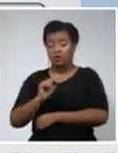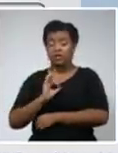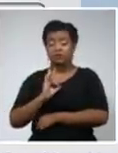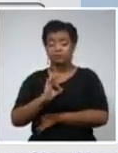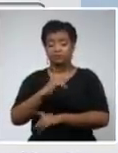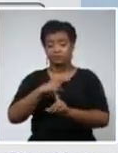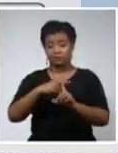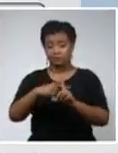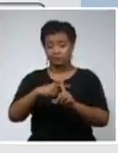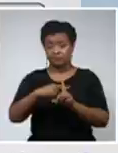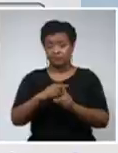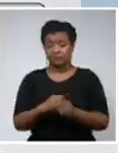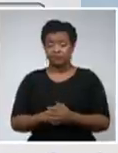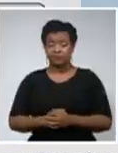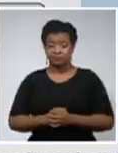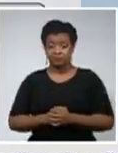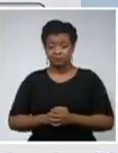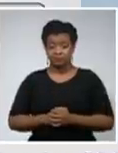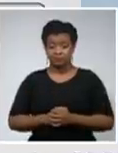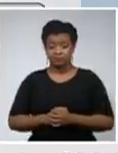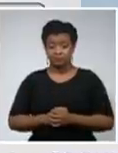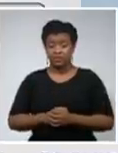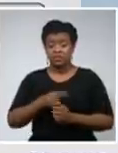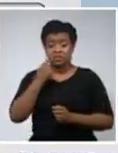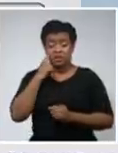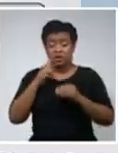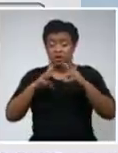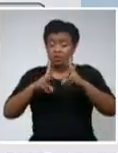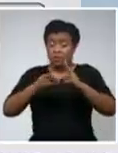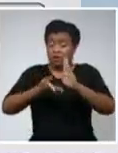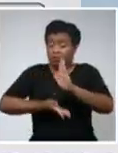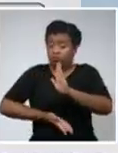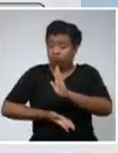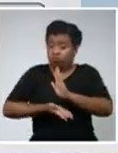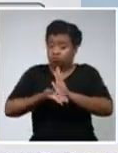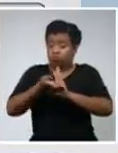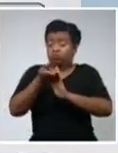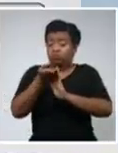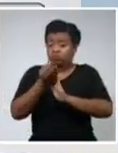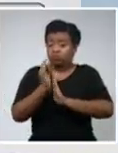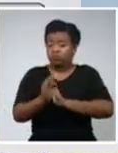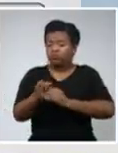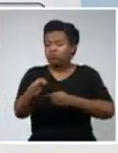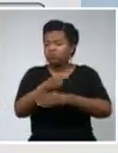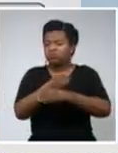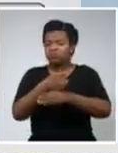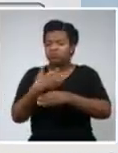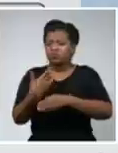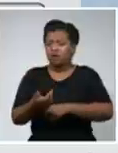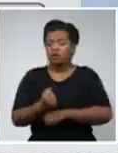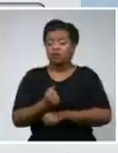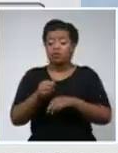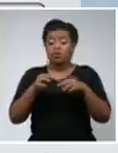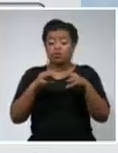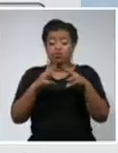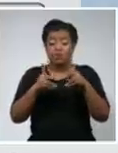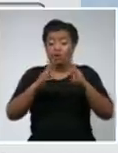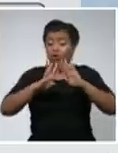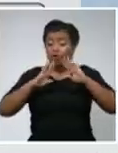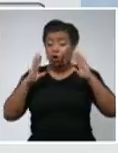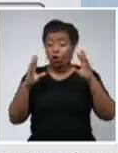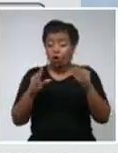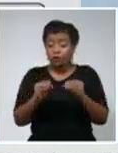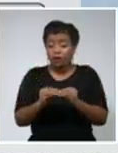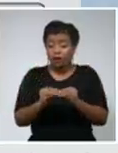COVID-19, todavía una cifra elevada, y eso hace que ya el número total sea